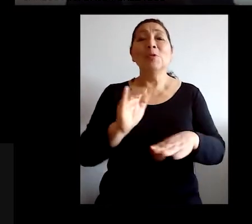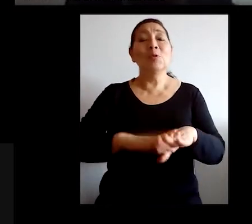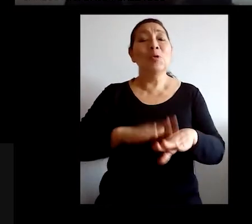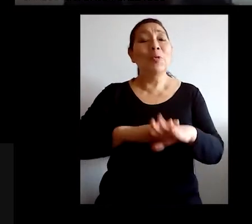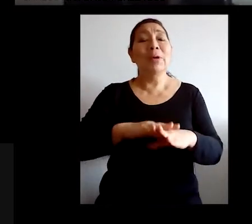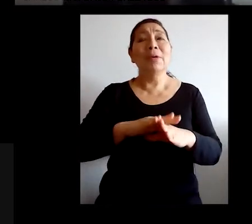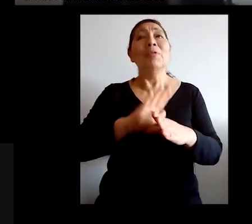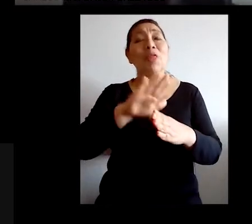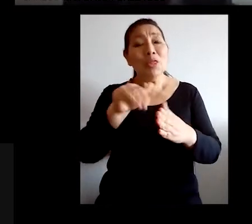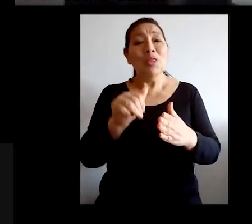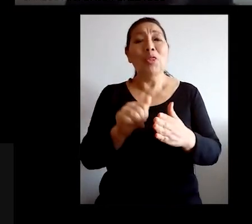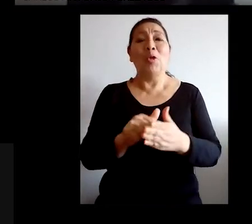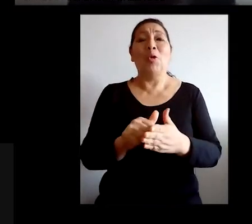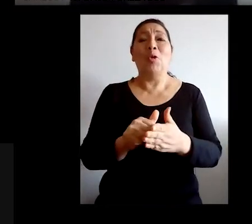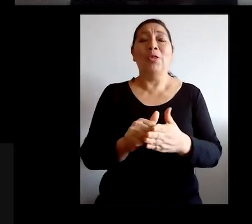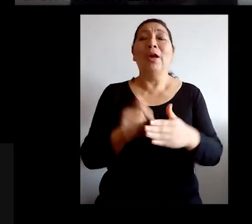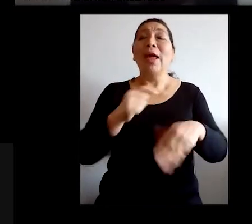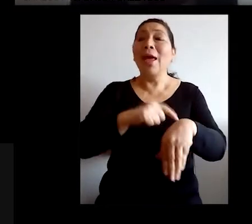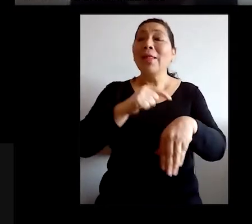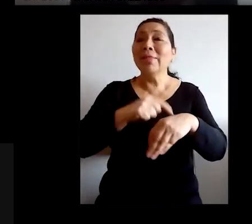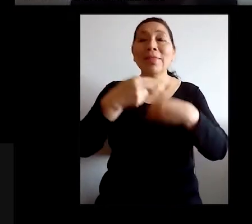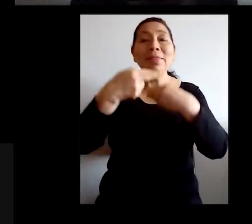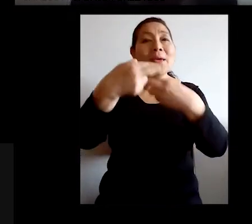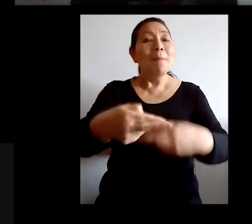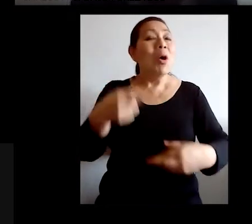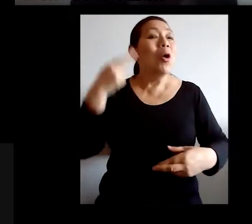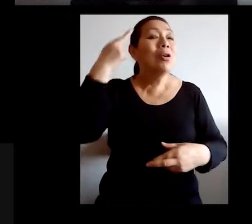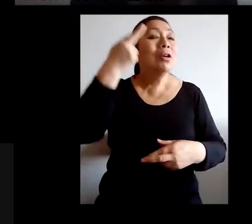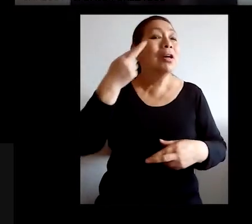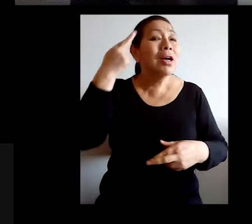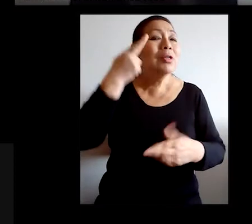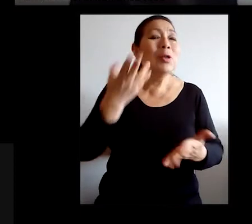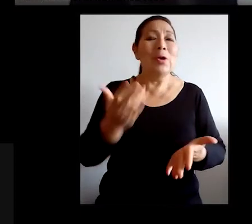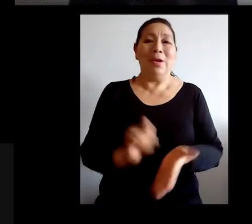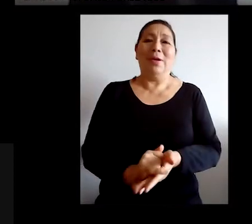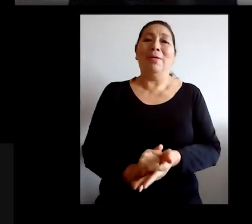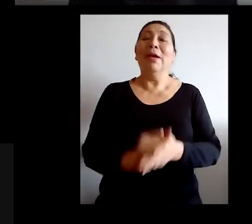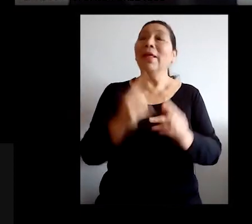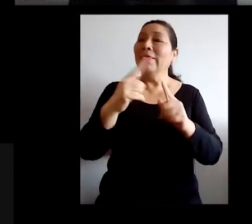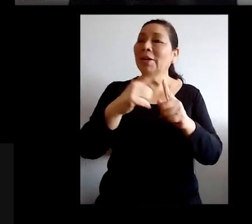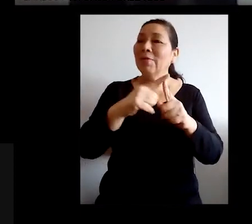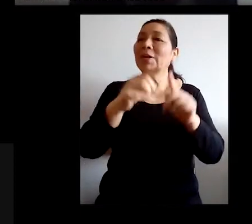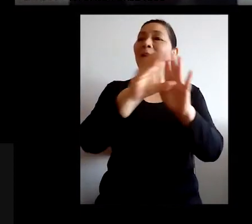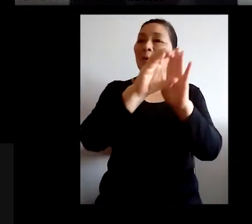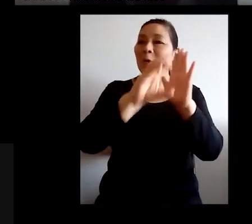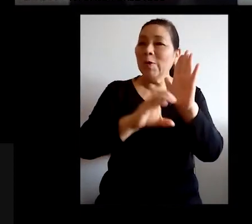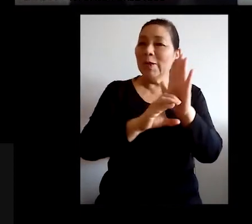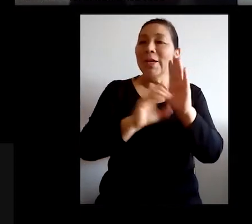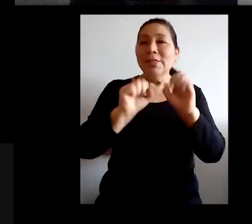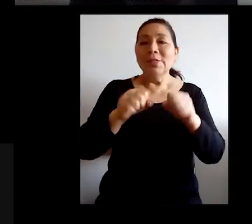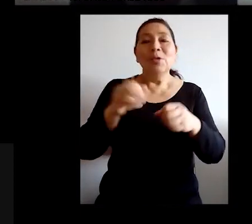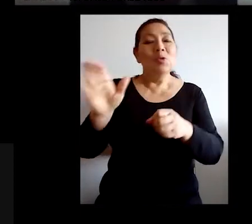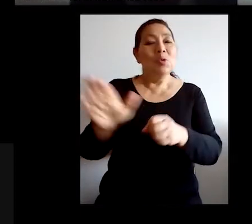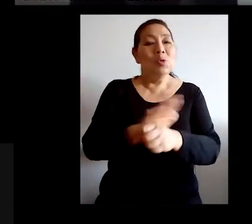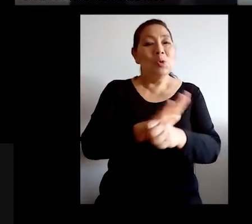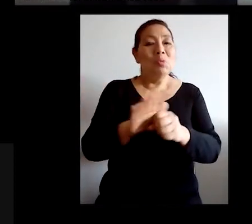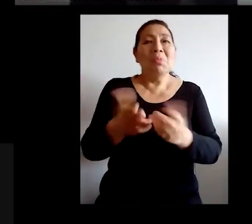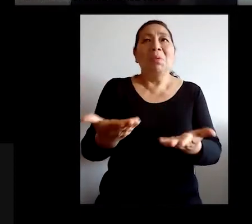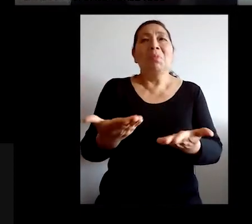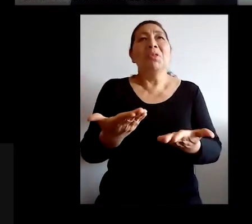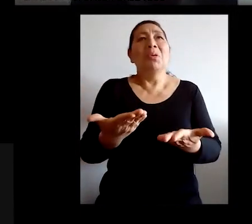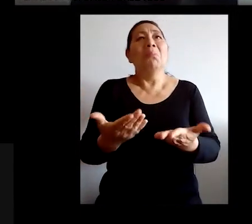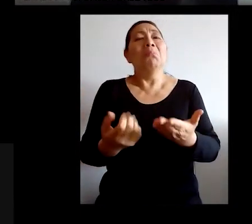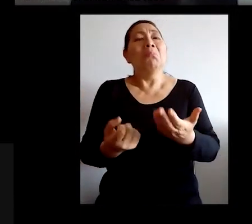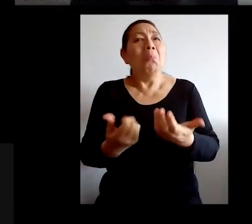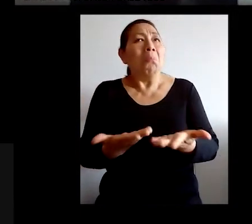el particular respecto al plazo razonable, el Tribunal Constitucional ha sido sumamente